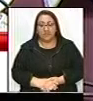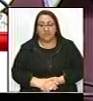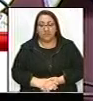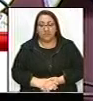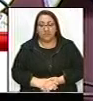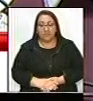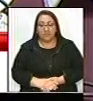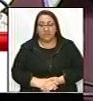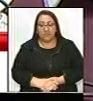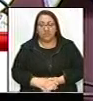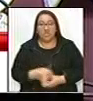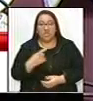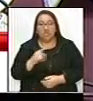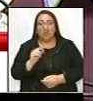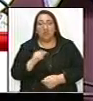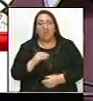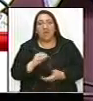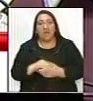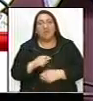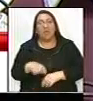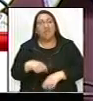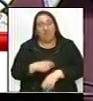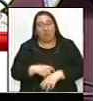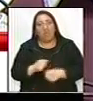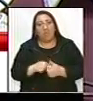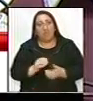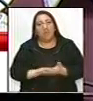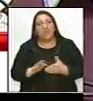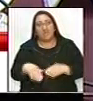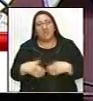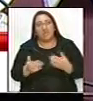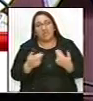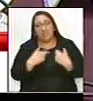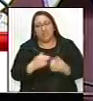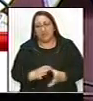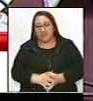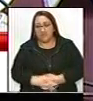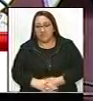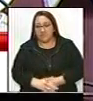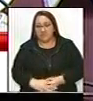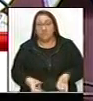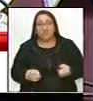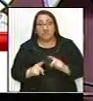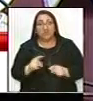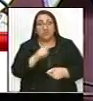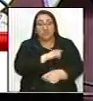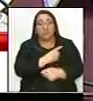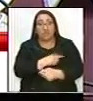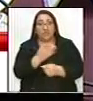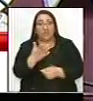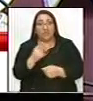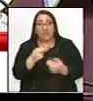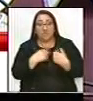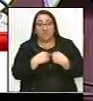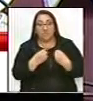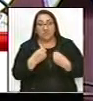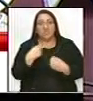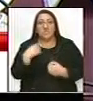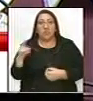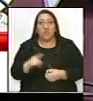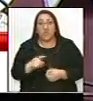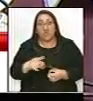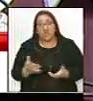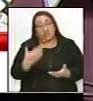hacer un poco más lento el procedimiento de autorización de facultades delegadas. Y cuando los poderes ejecutivos piden esas facultades porque tienen urgencia,